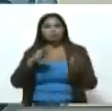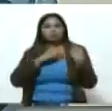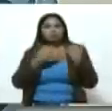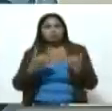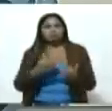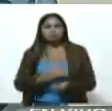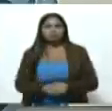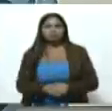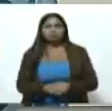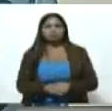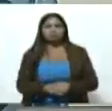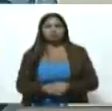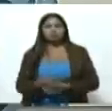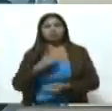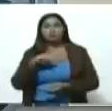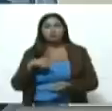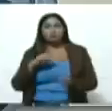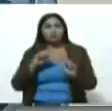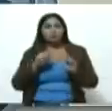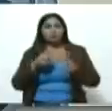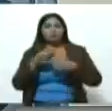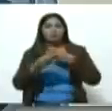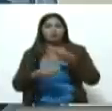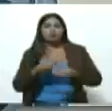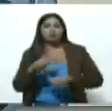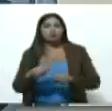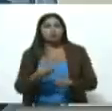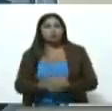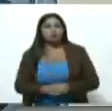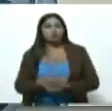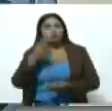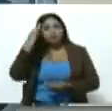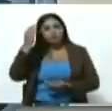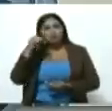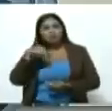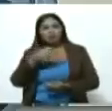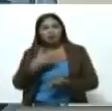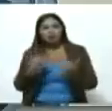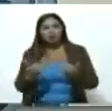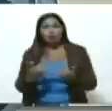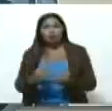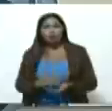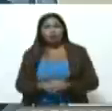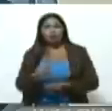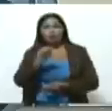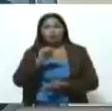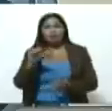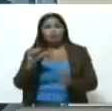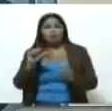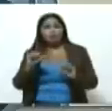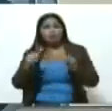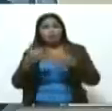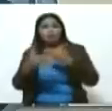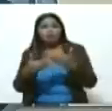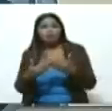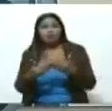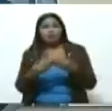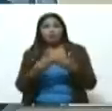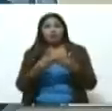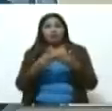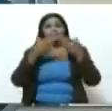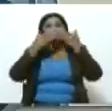Eso lo vamos a comenzar a hacer, Dios mediante, la semana entrante, y haremos el anuncio